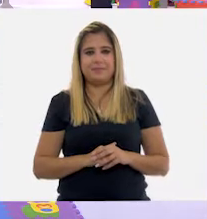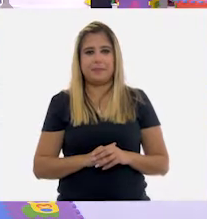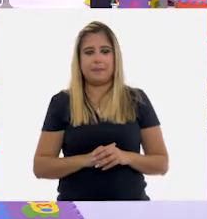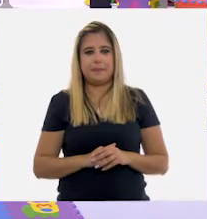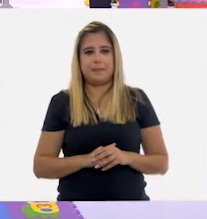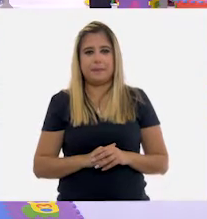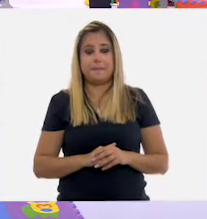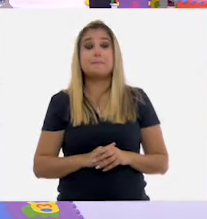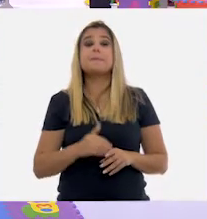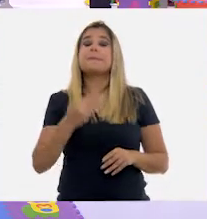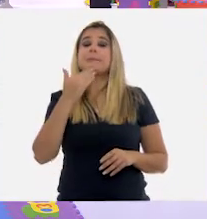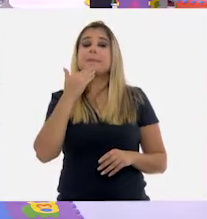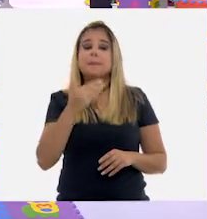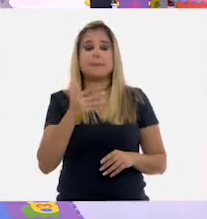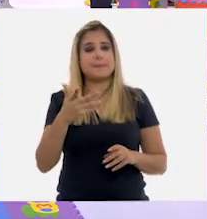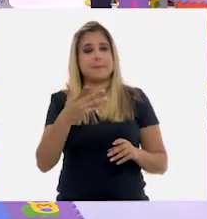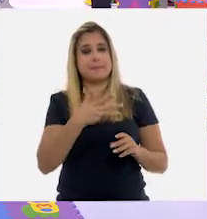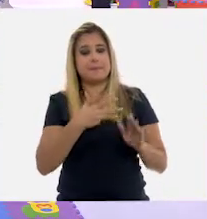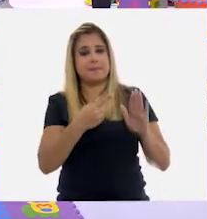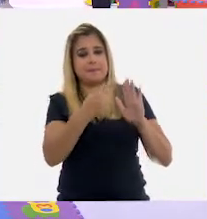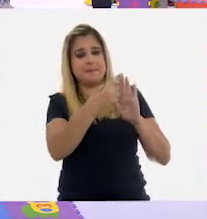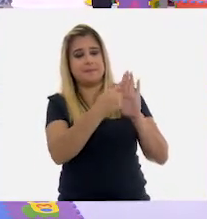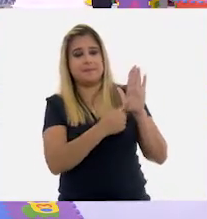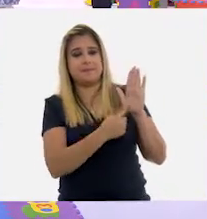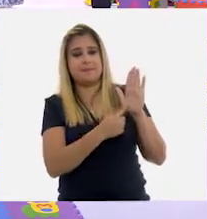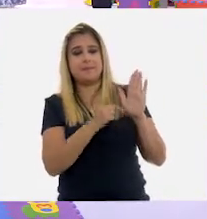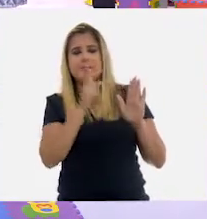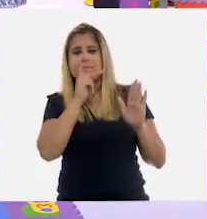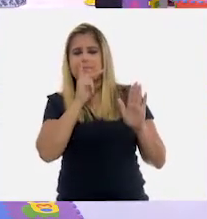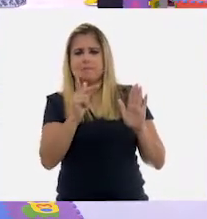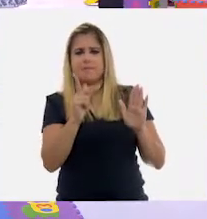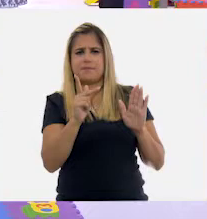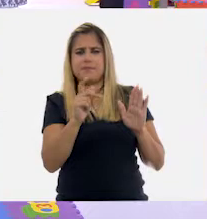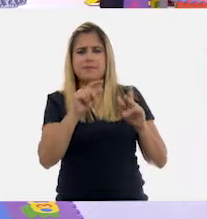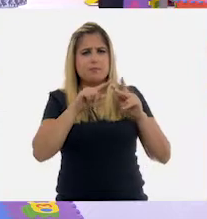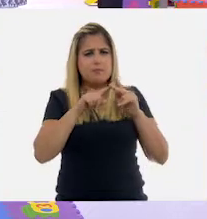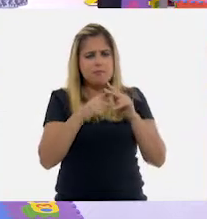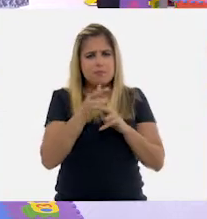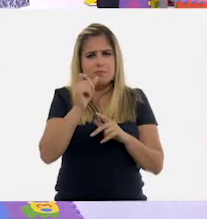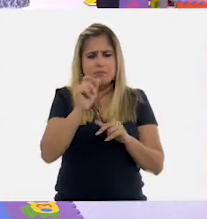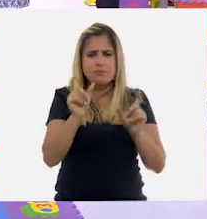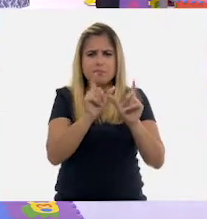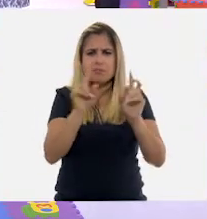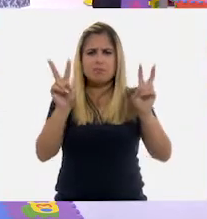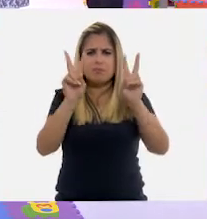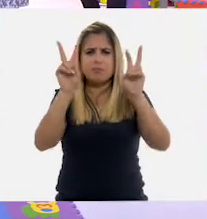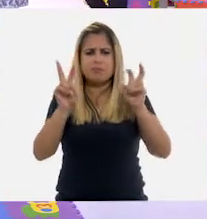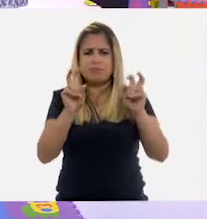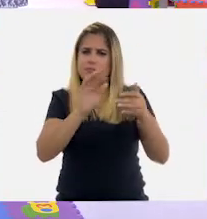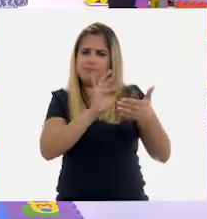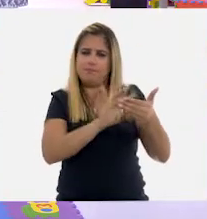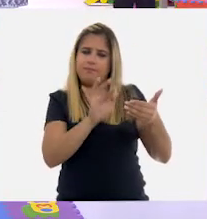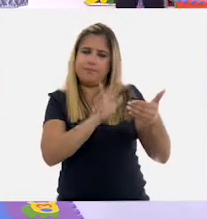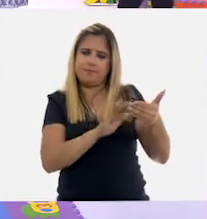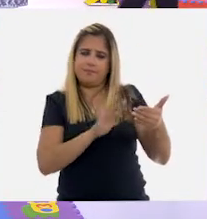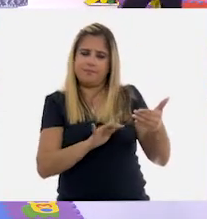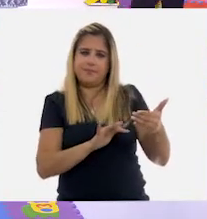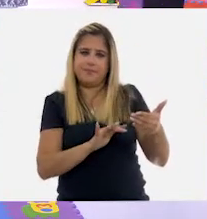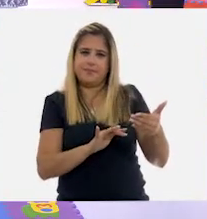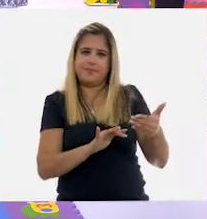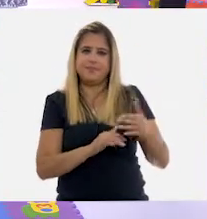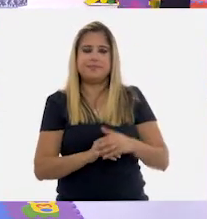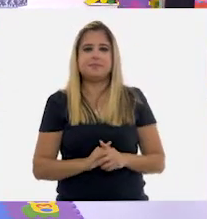Bueno, aquí tenemos una palabra que inicia con el título de la lectura.